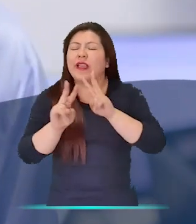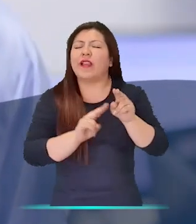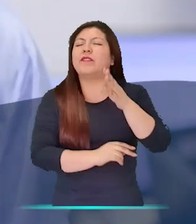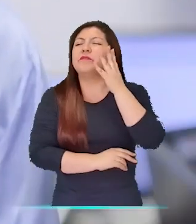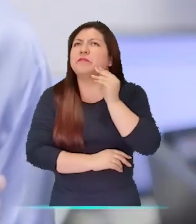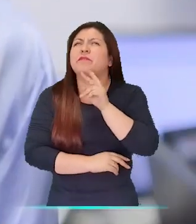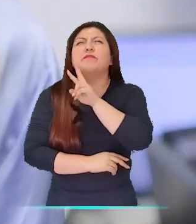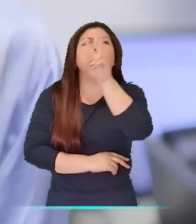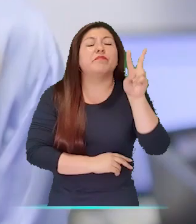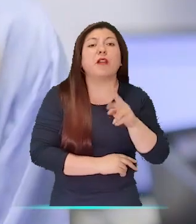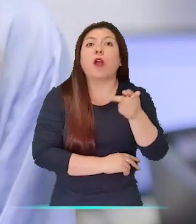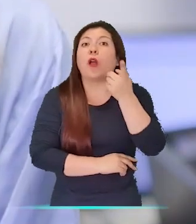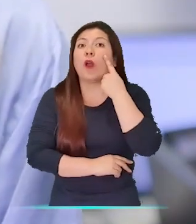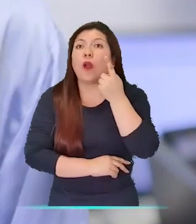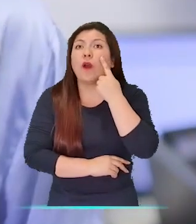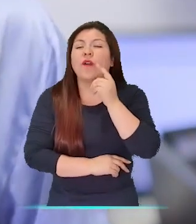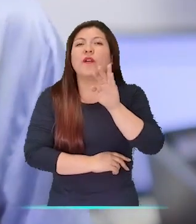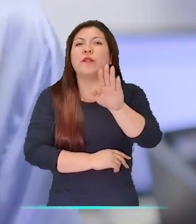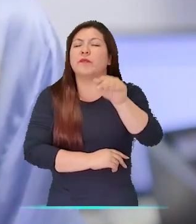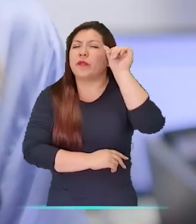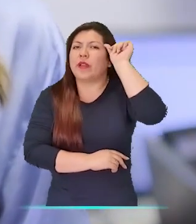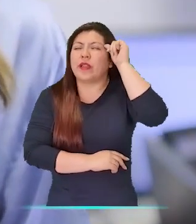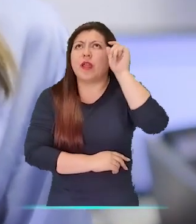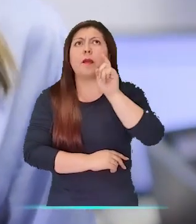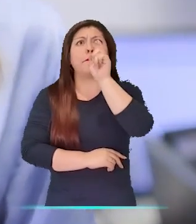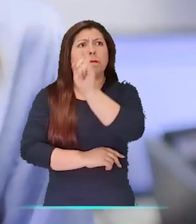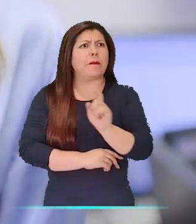navegar. Visítala, explórala y